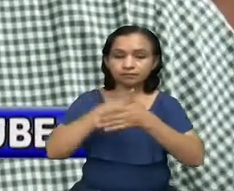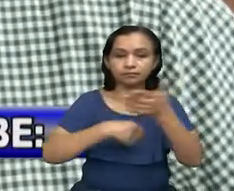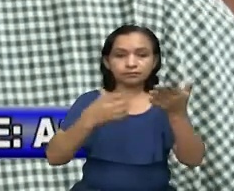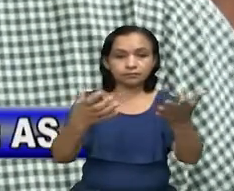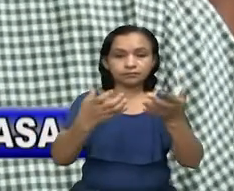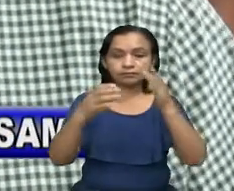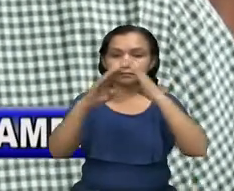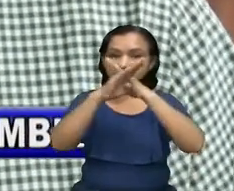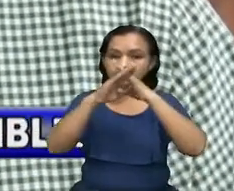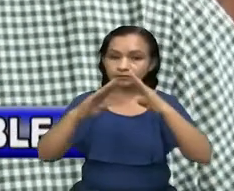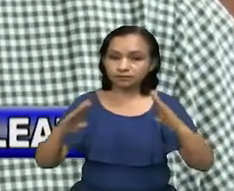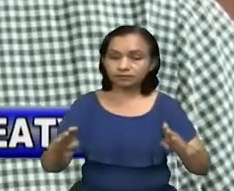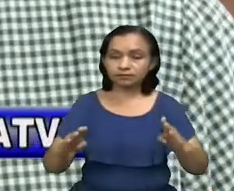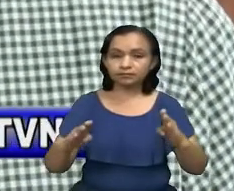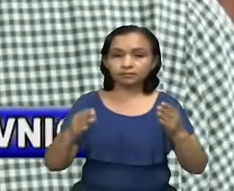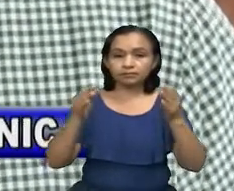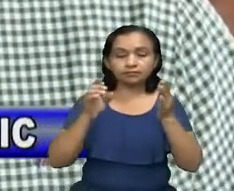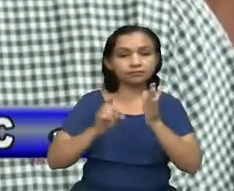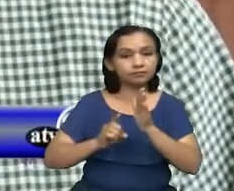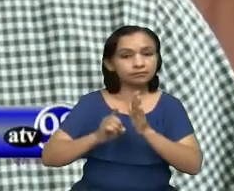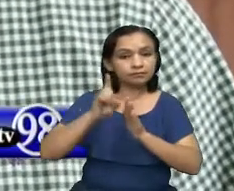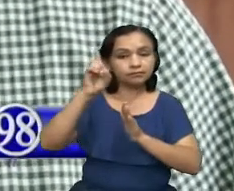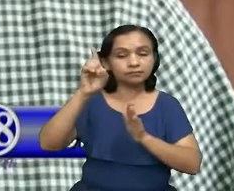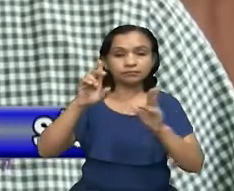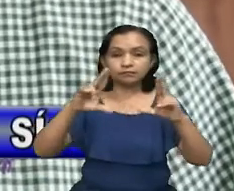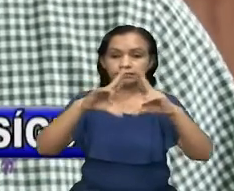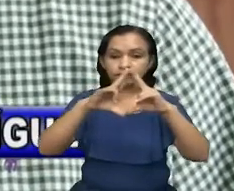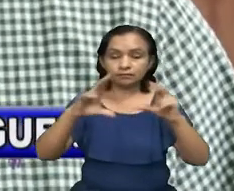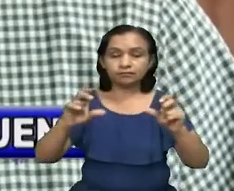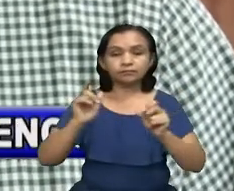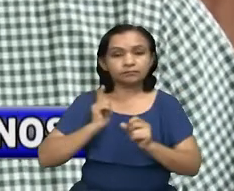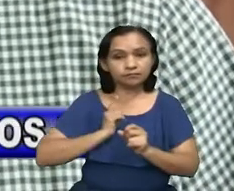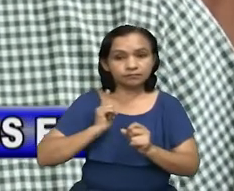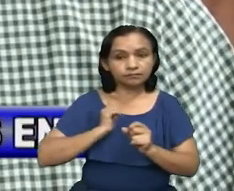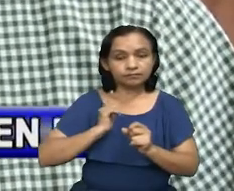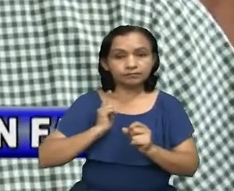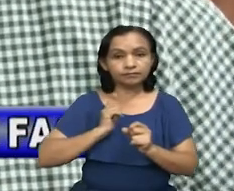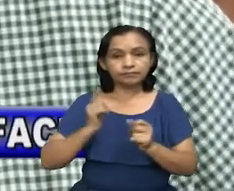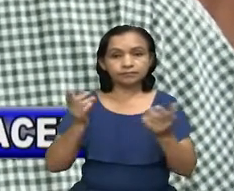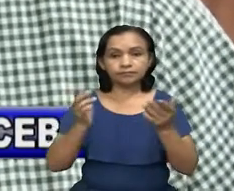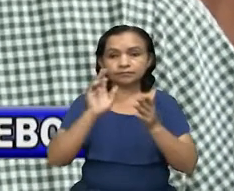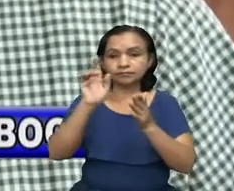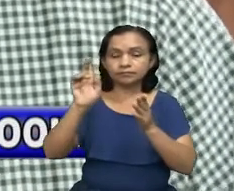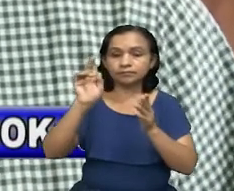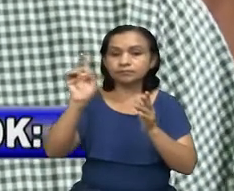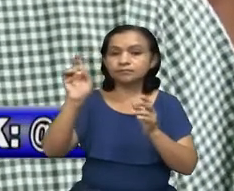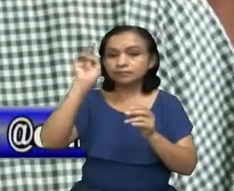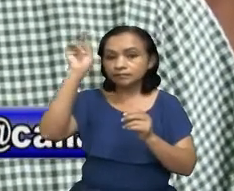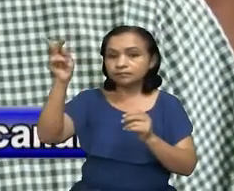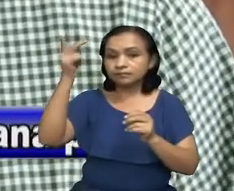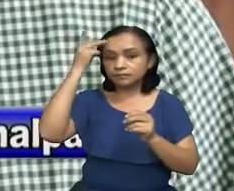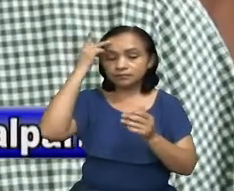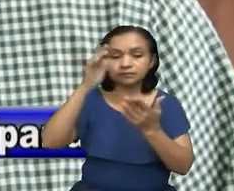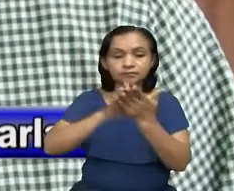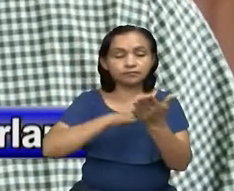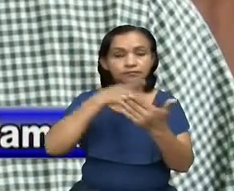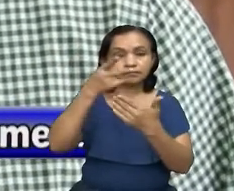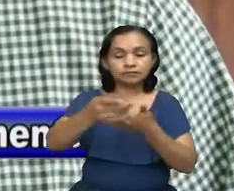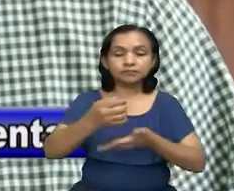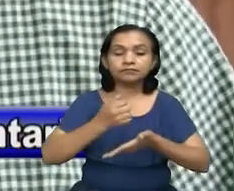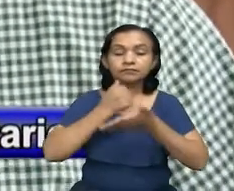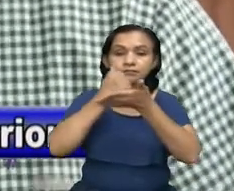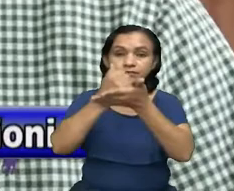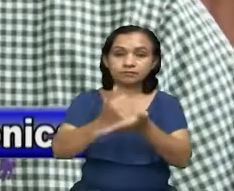por la paz, por la tranquilidad y el desarrollo de este país a través de cumplir políticas y programas que permitan